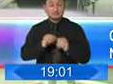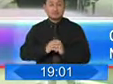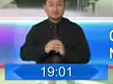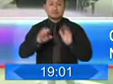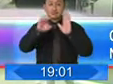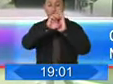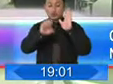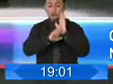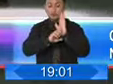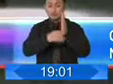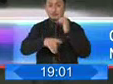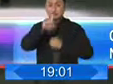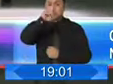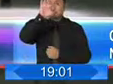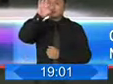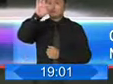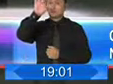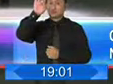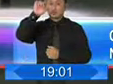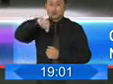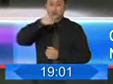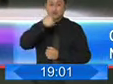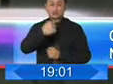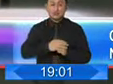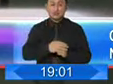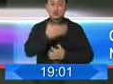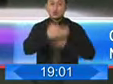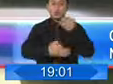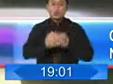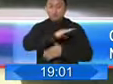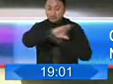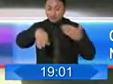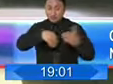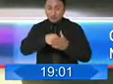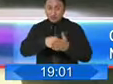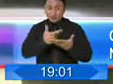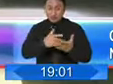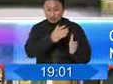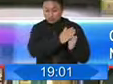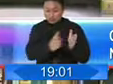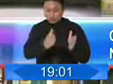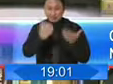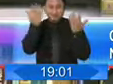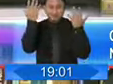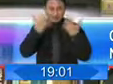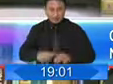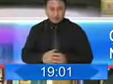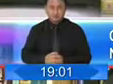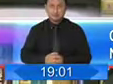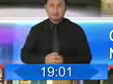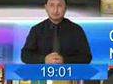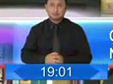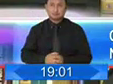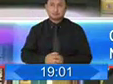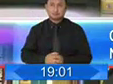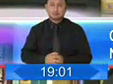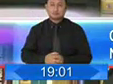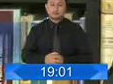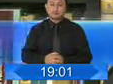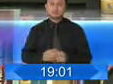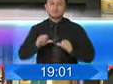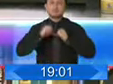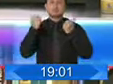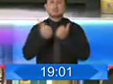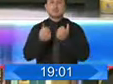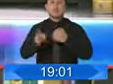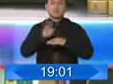Constitución del 98 los delitos prescribían, todos, salvo los de lesa humanidad. Se estableció en la Asamblea Constituyente